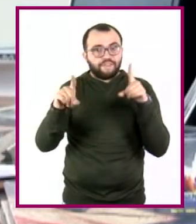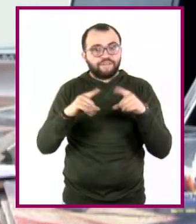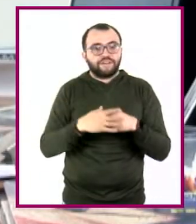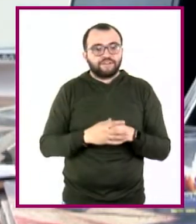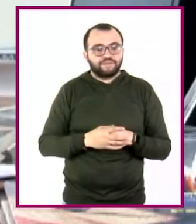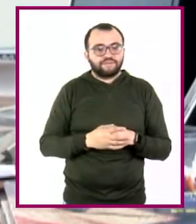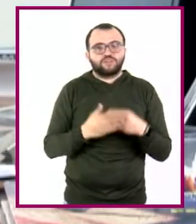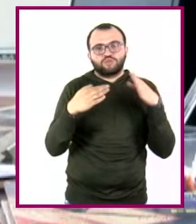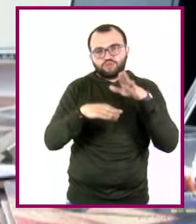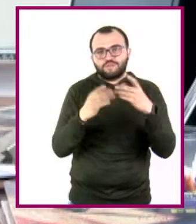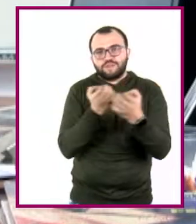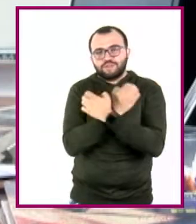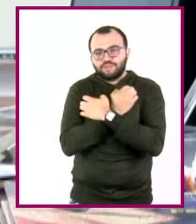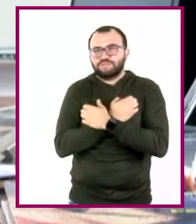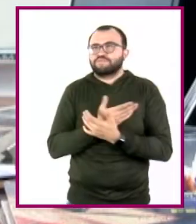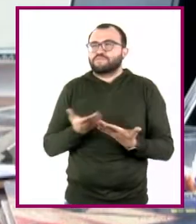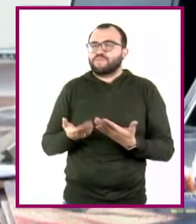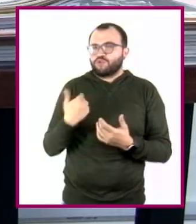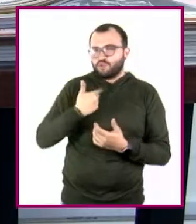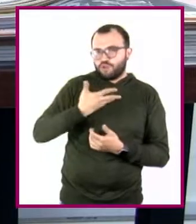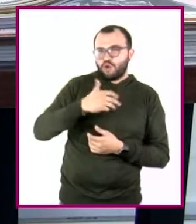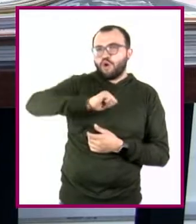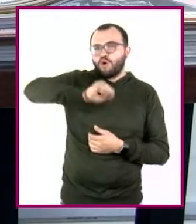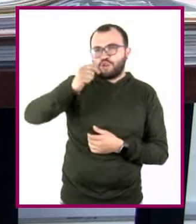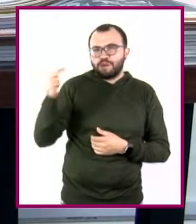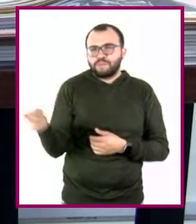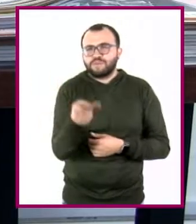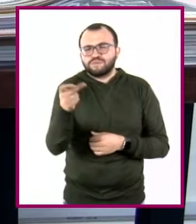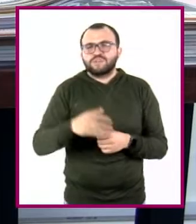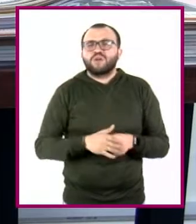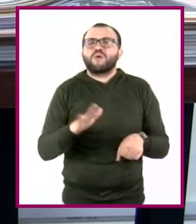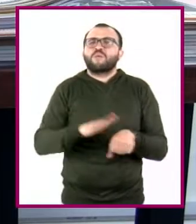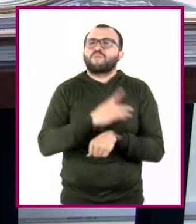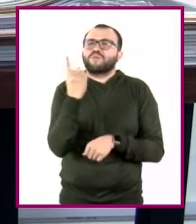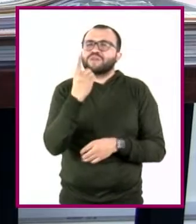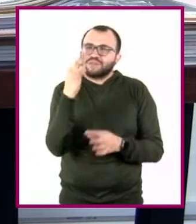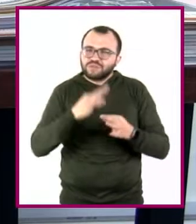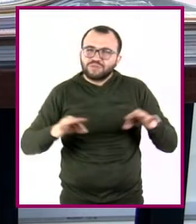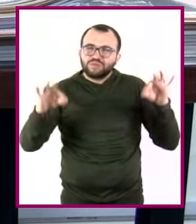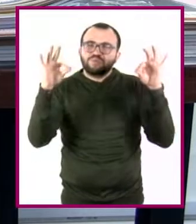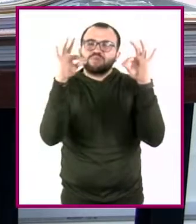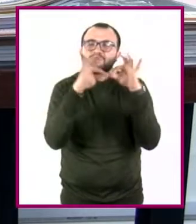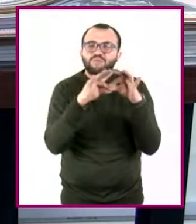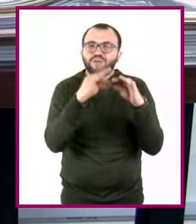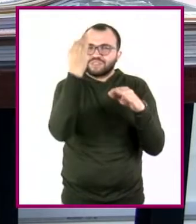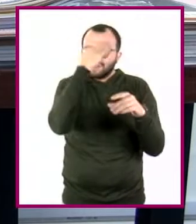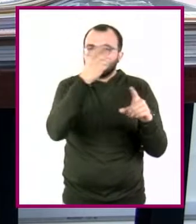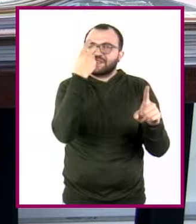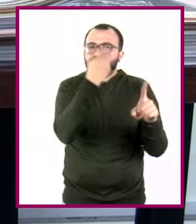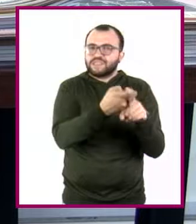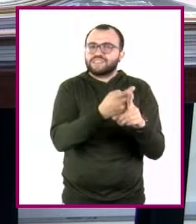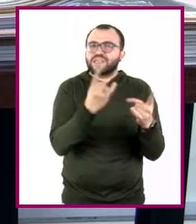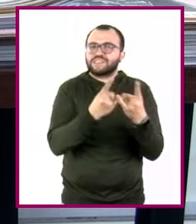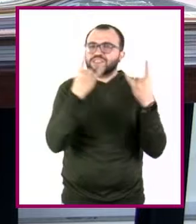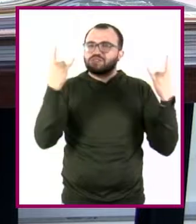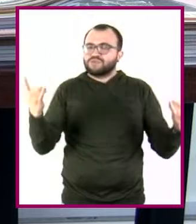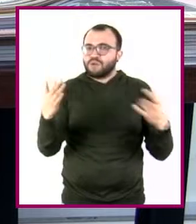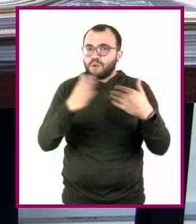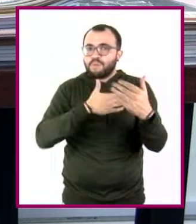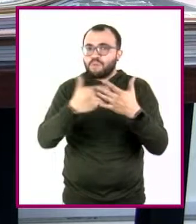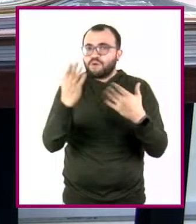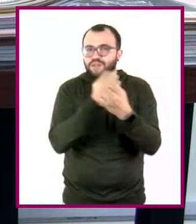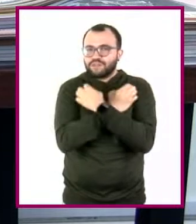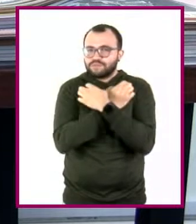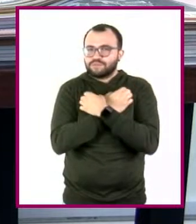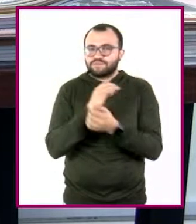Mireya. Solo tengo una pregunta. ¿Por qué es importante saber la historia de estos modelos educativos? ¿Has escuchado